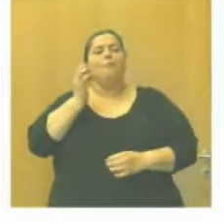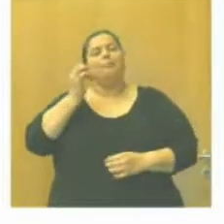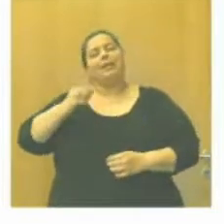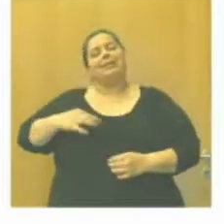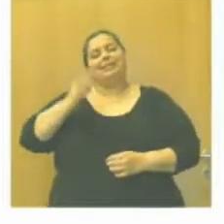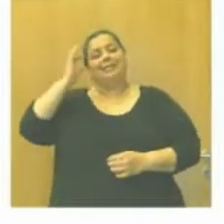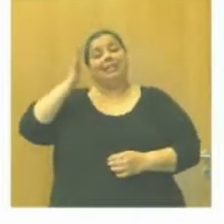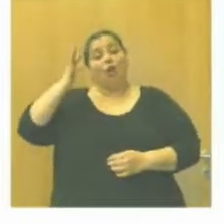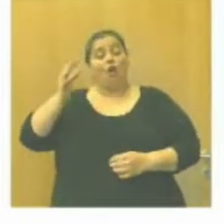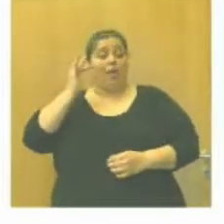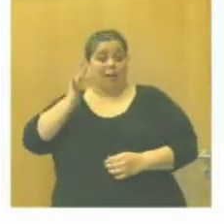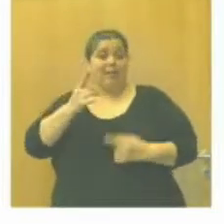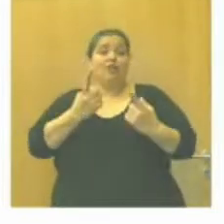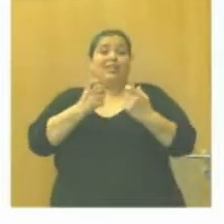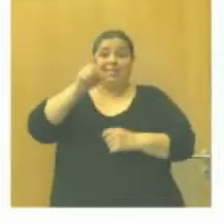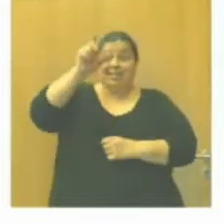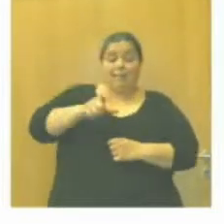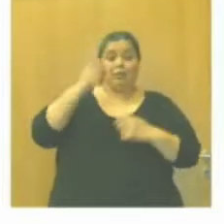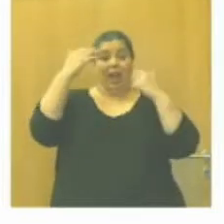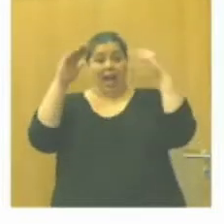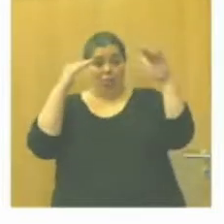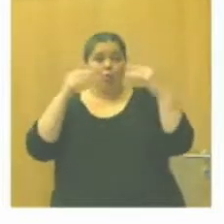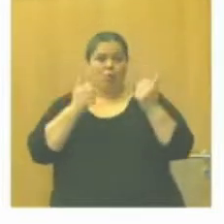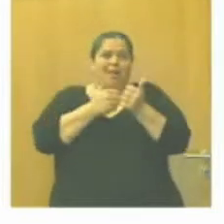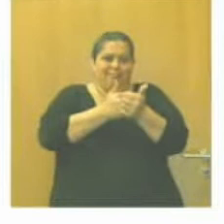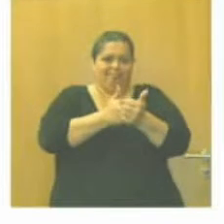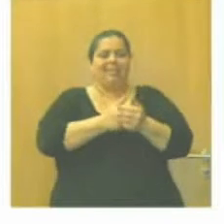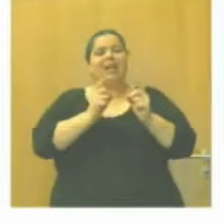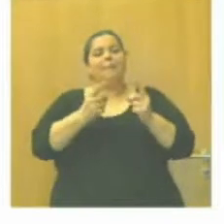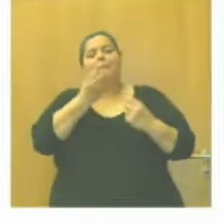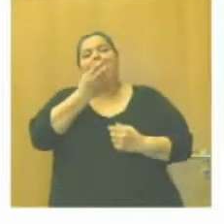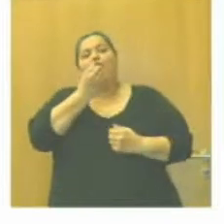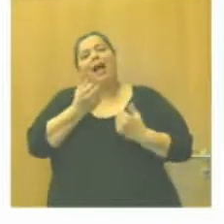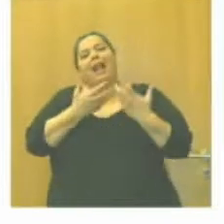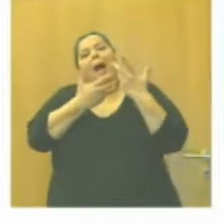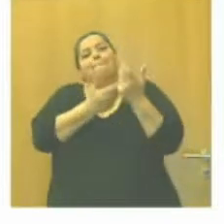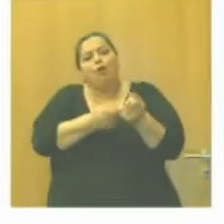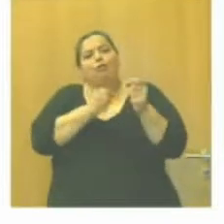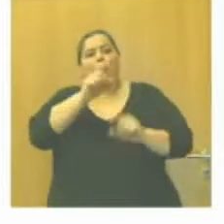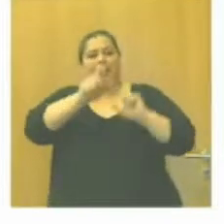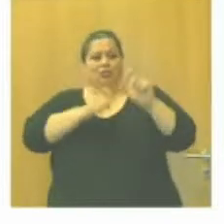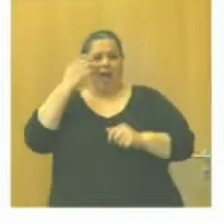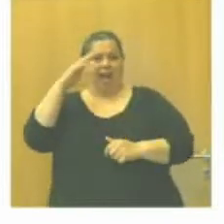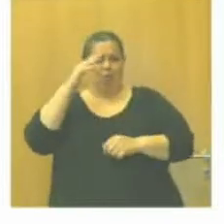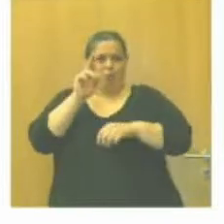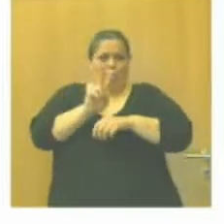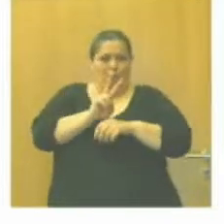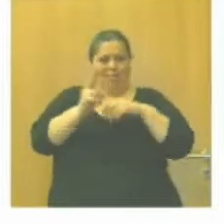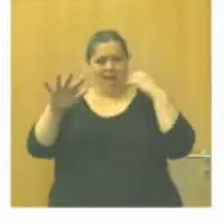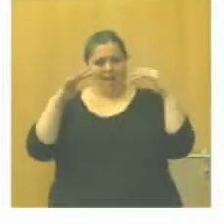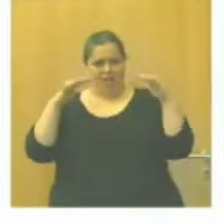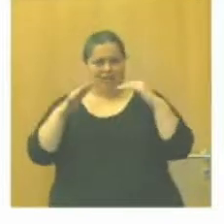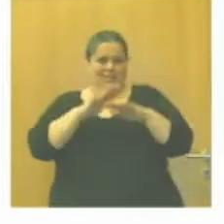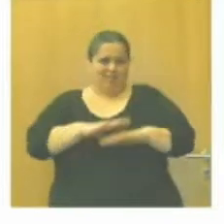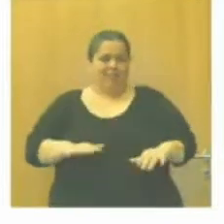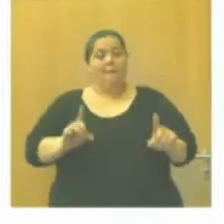cuidadores. Y cómo mejorar el apoyo a los cuidadores, también viendo cuáles son las necesidades propias que tienen